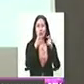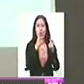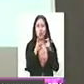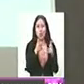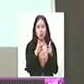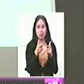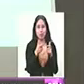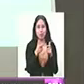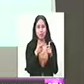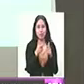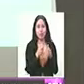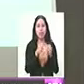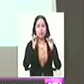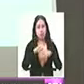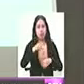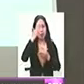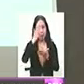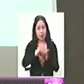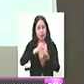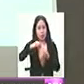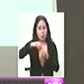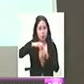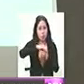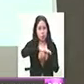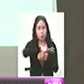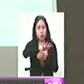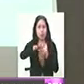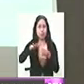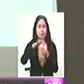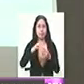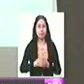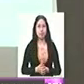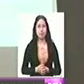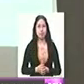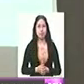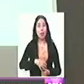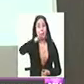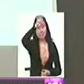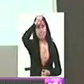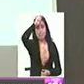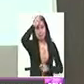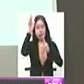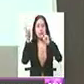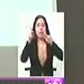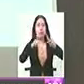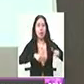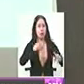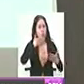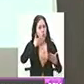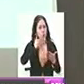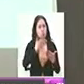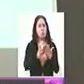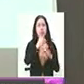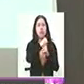de la pandemia en 2 departamentos del país, Beni y Pando, por los